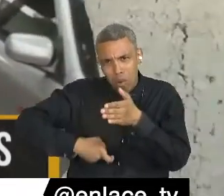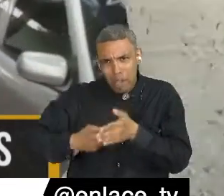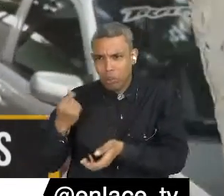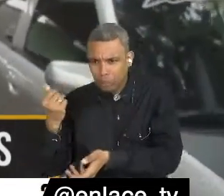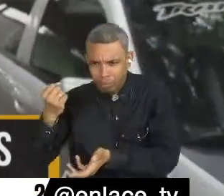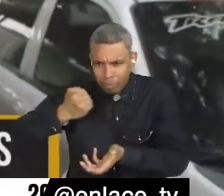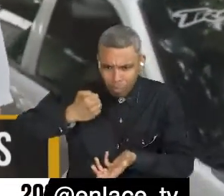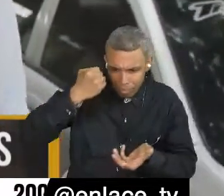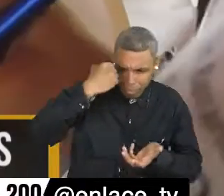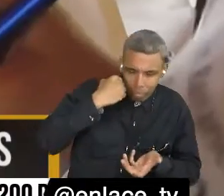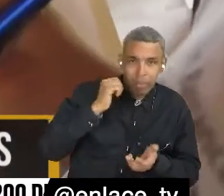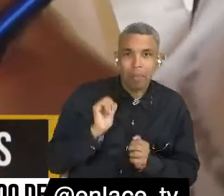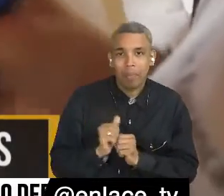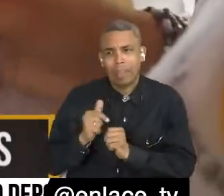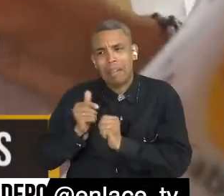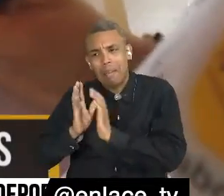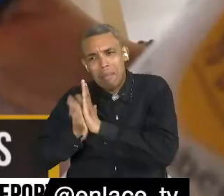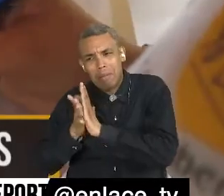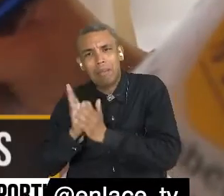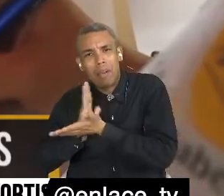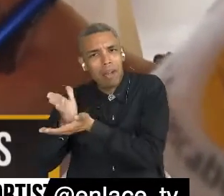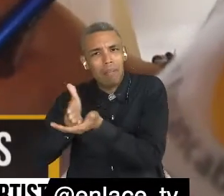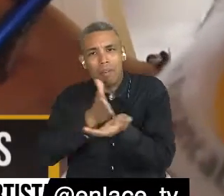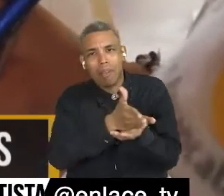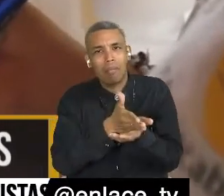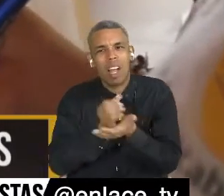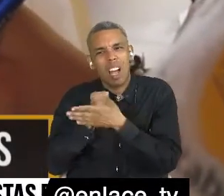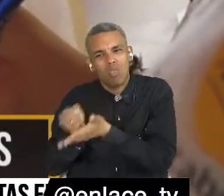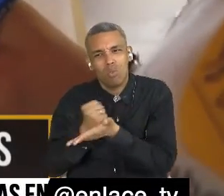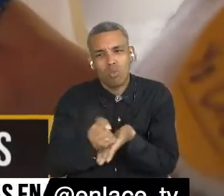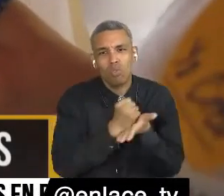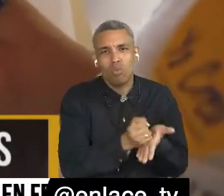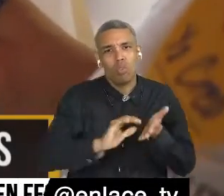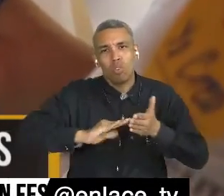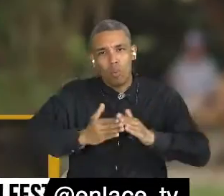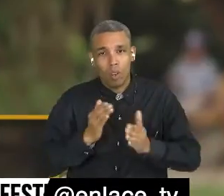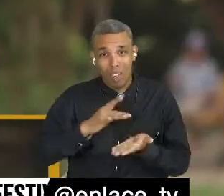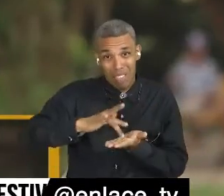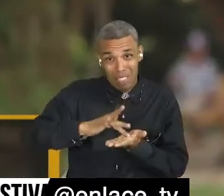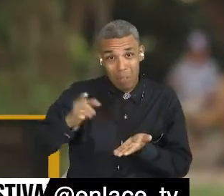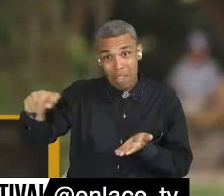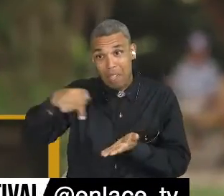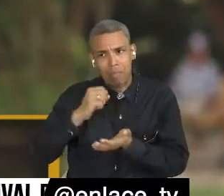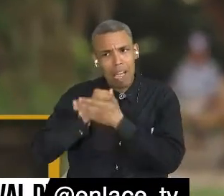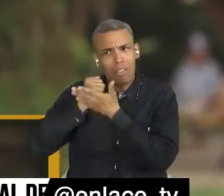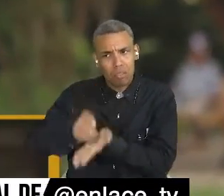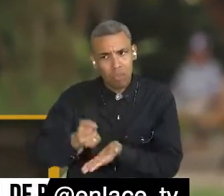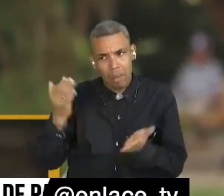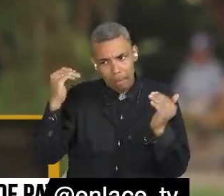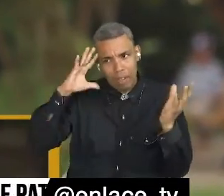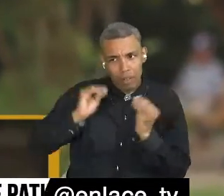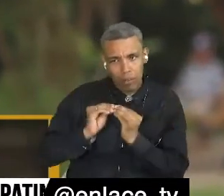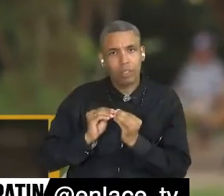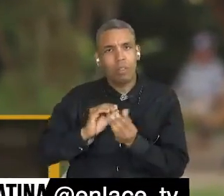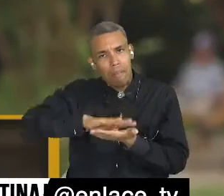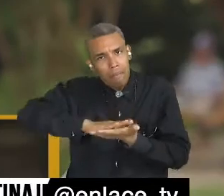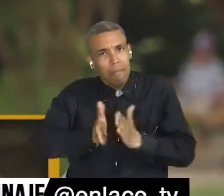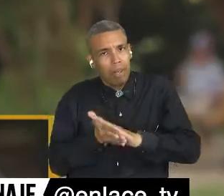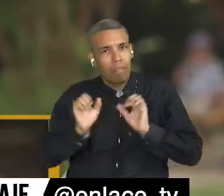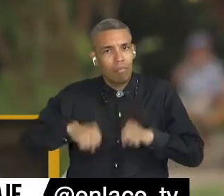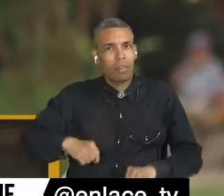Sandra Vanessa Patiño, explica los alcances de esta iniciativa denominada Pagar si Paga. Pagar si Paga porque, en primer lugar, con el